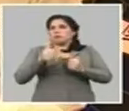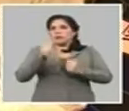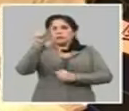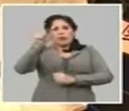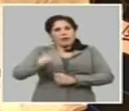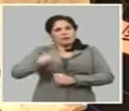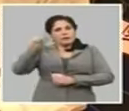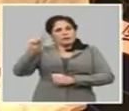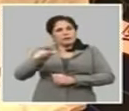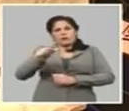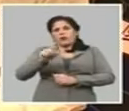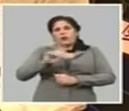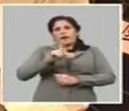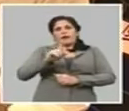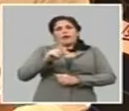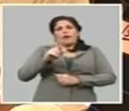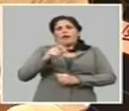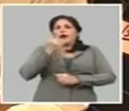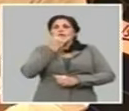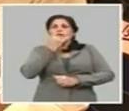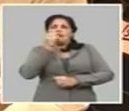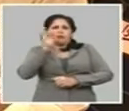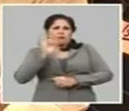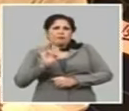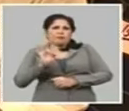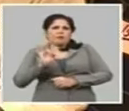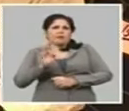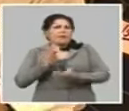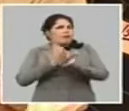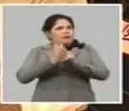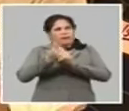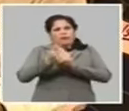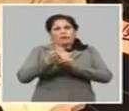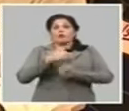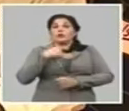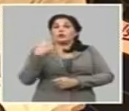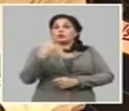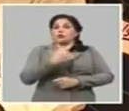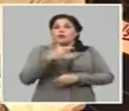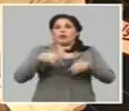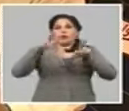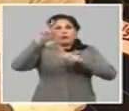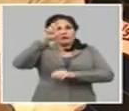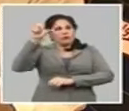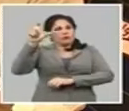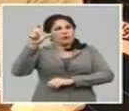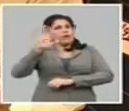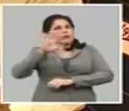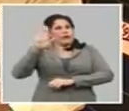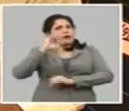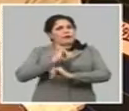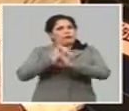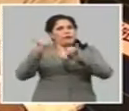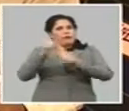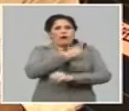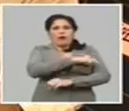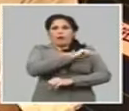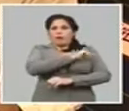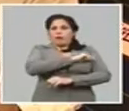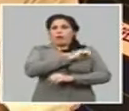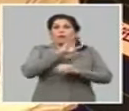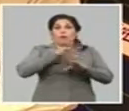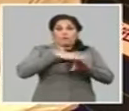personas no sean no se fueran a ver afectadas de manera directa todas las instituciones fueron informando la población de ir